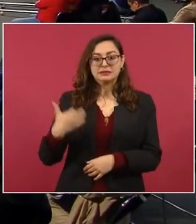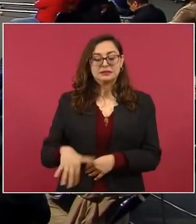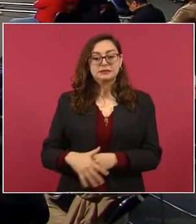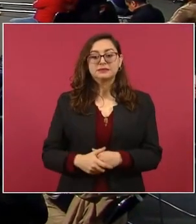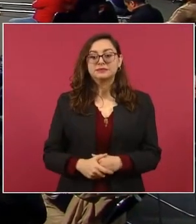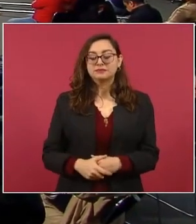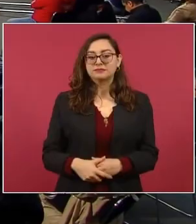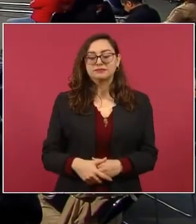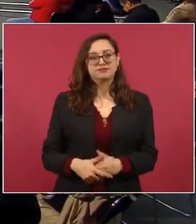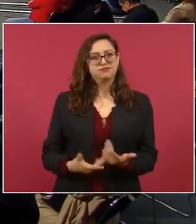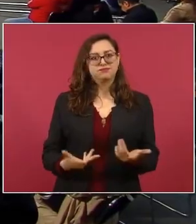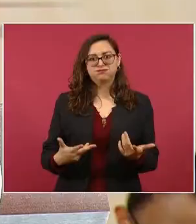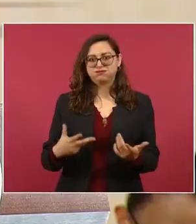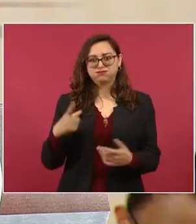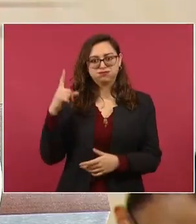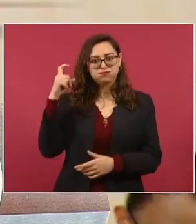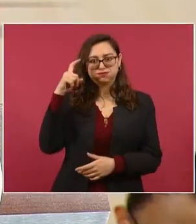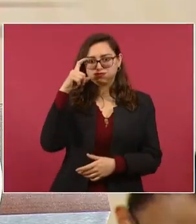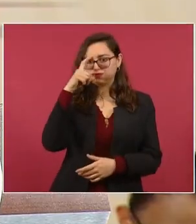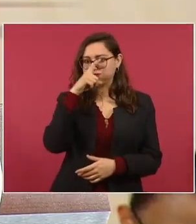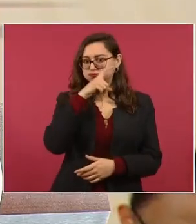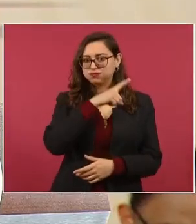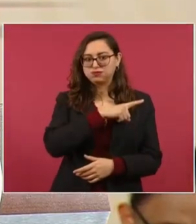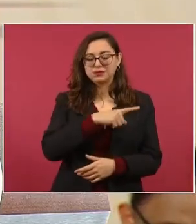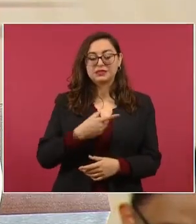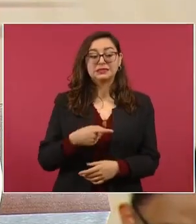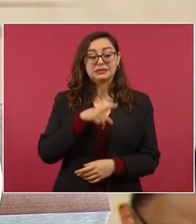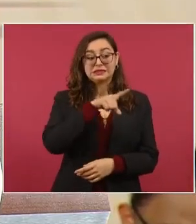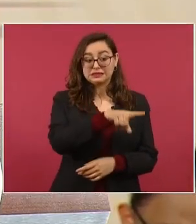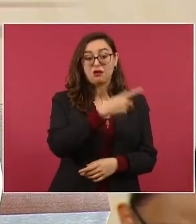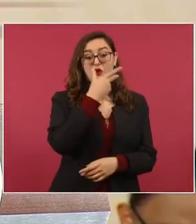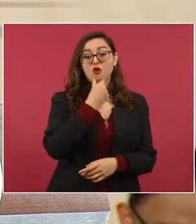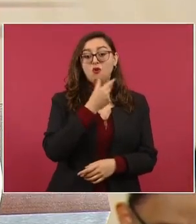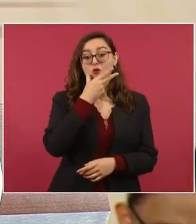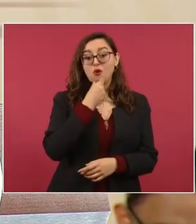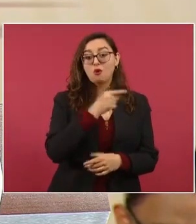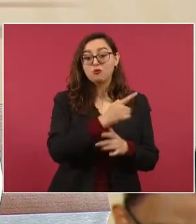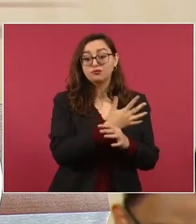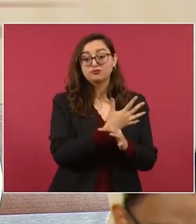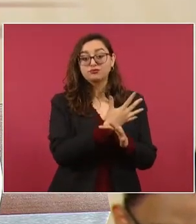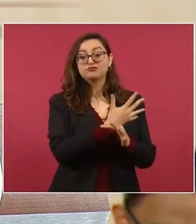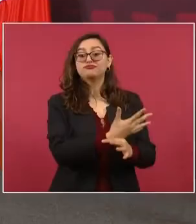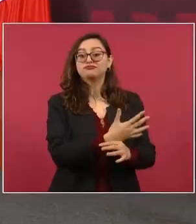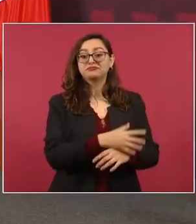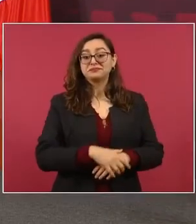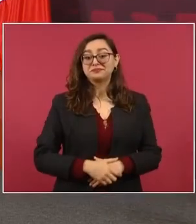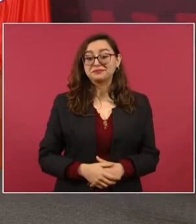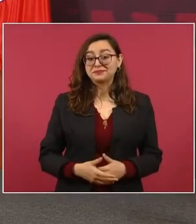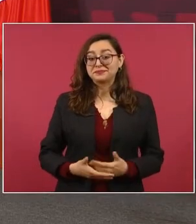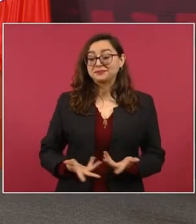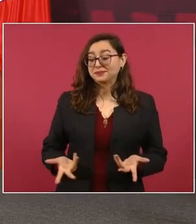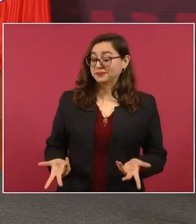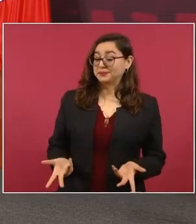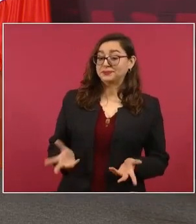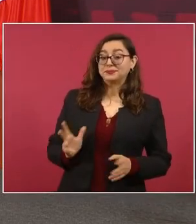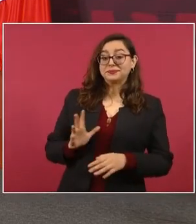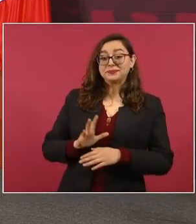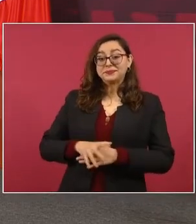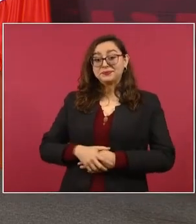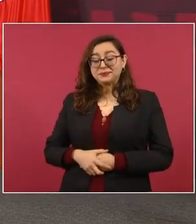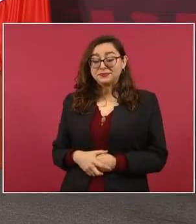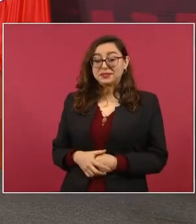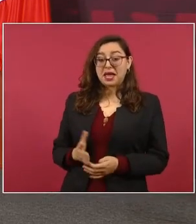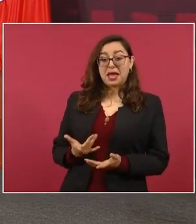19.05. Sí, y entonces, y le puso ahí, a ver, les estoy esperando que digan